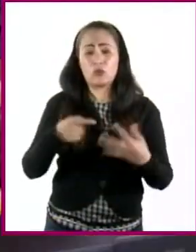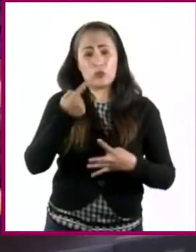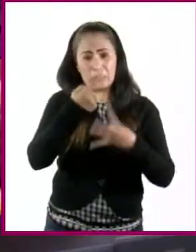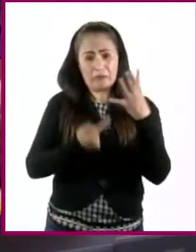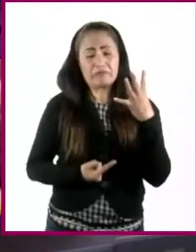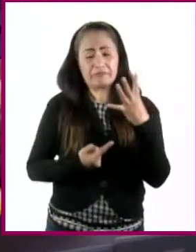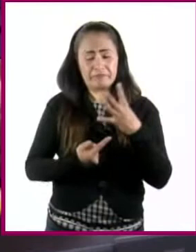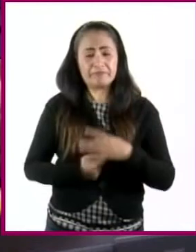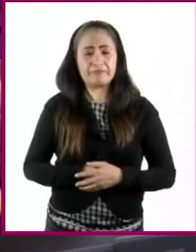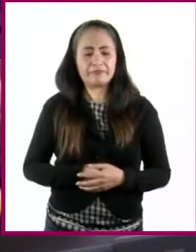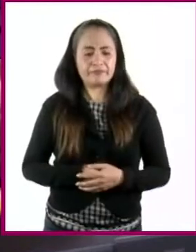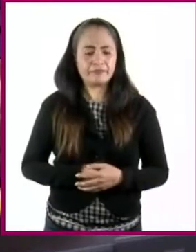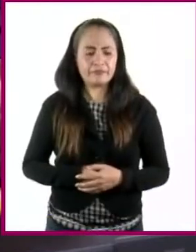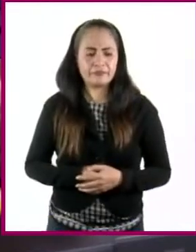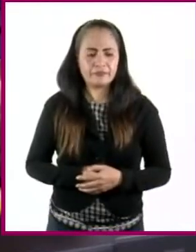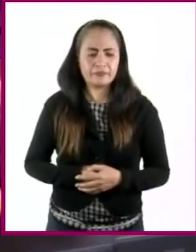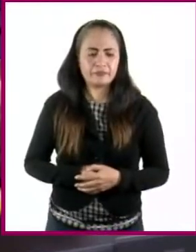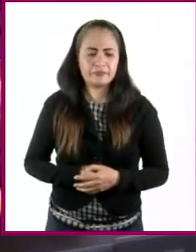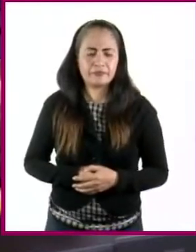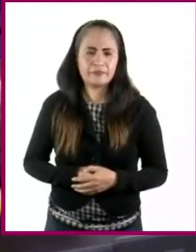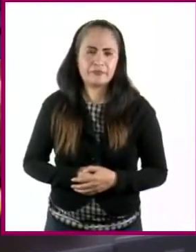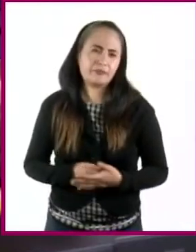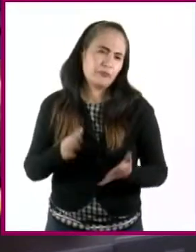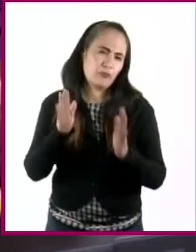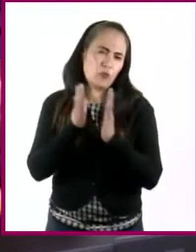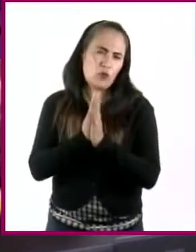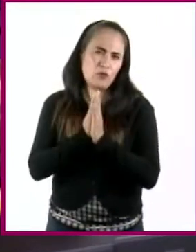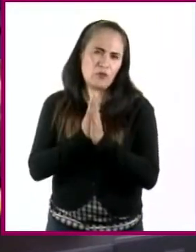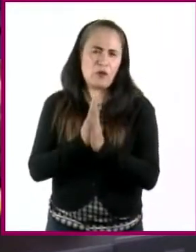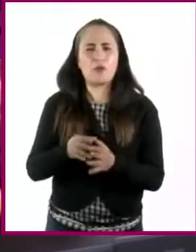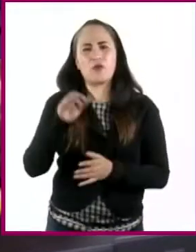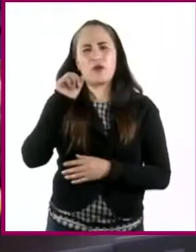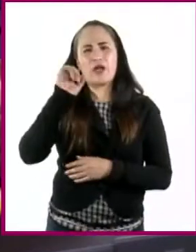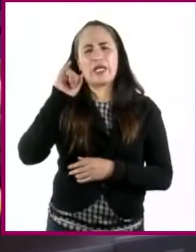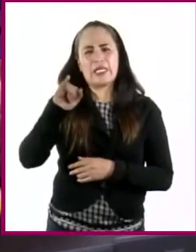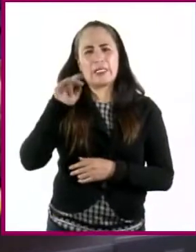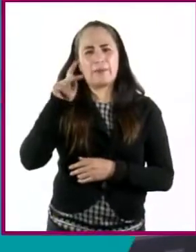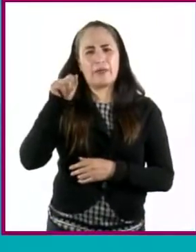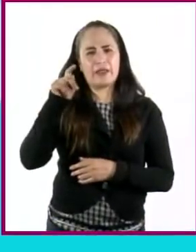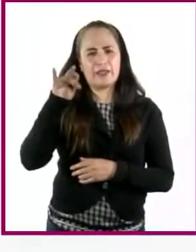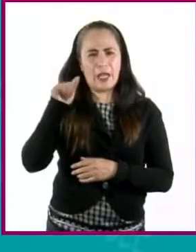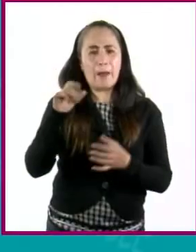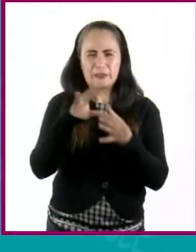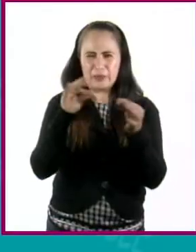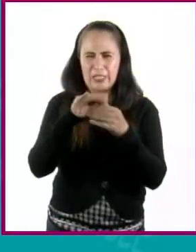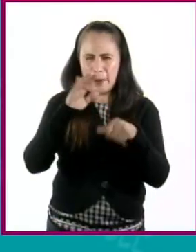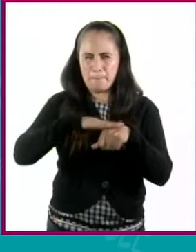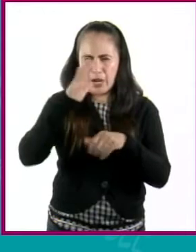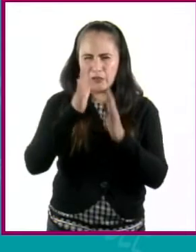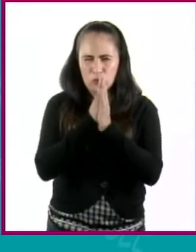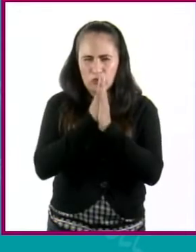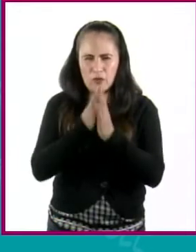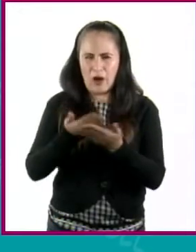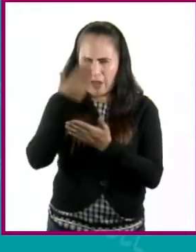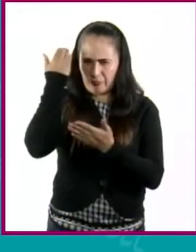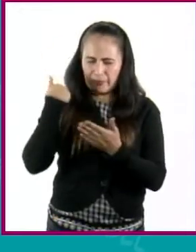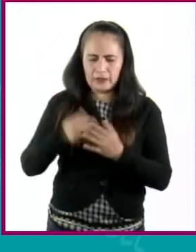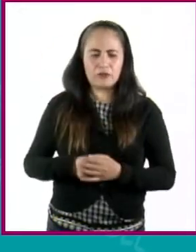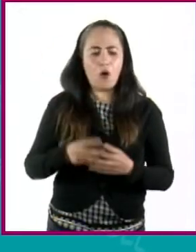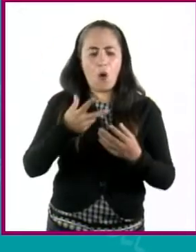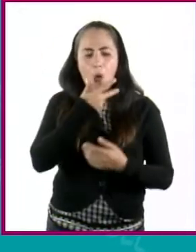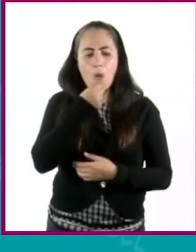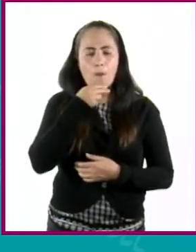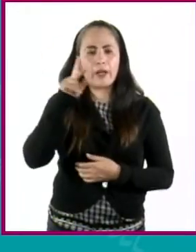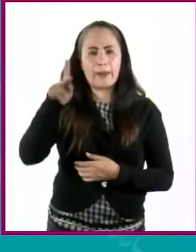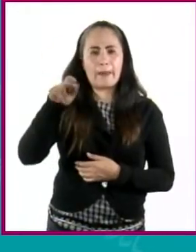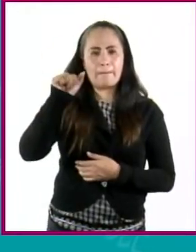importante. ¿Crees que pudieras platicarnos un poco más sobre esto, Hipatia? Con mucho gusto. Según el historiador Paul Johnson,